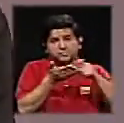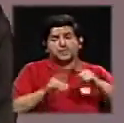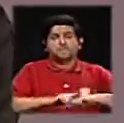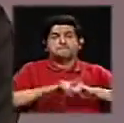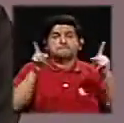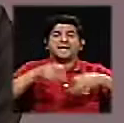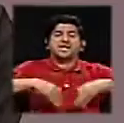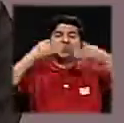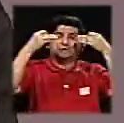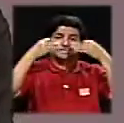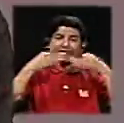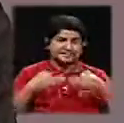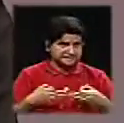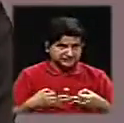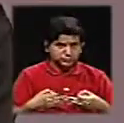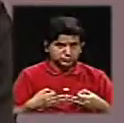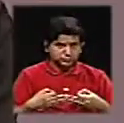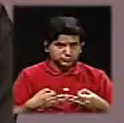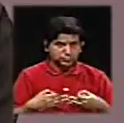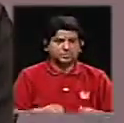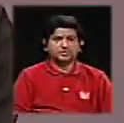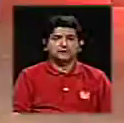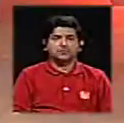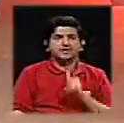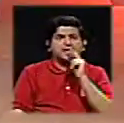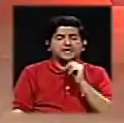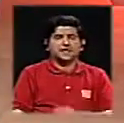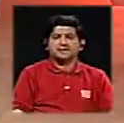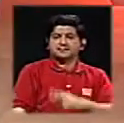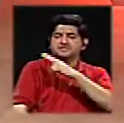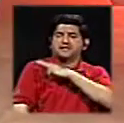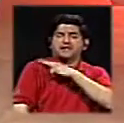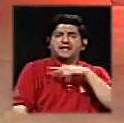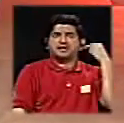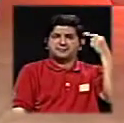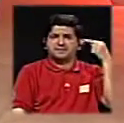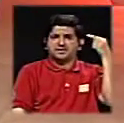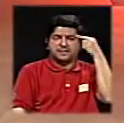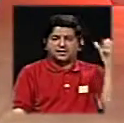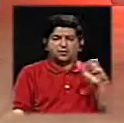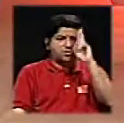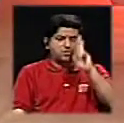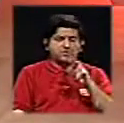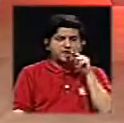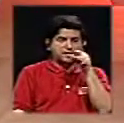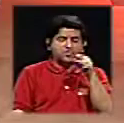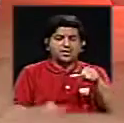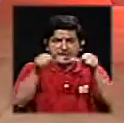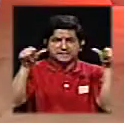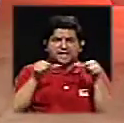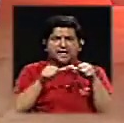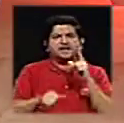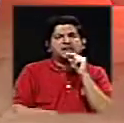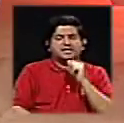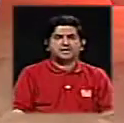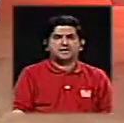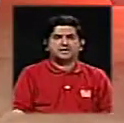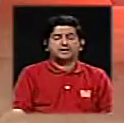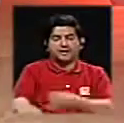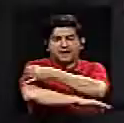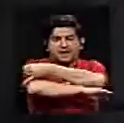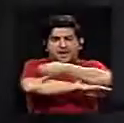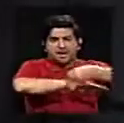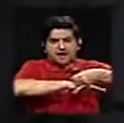Pero la decisión es del gendarme del gobierno costarricense en ese proyecto. ¿Y quién es ese gendarme? El ingeniero del